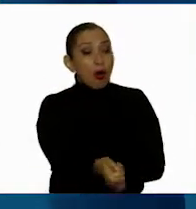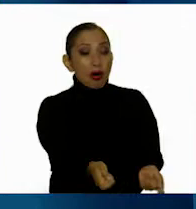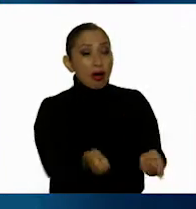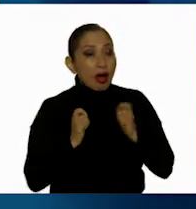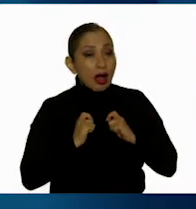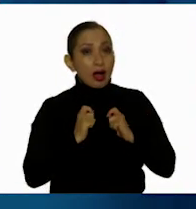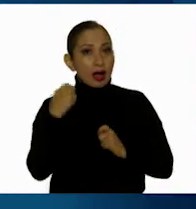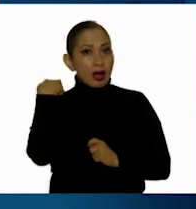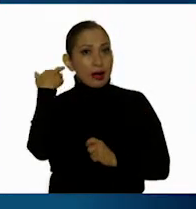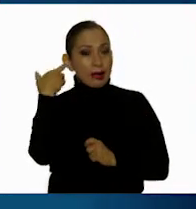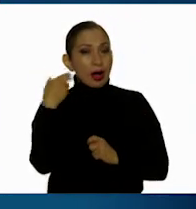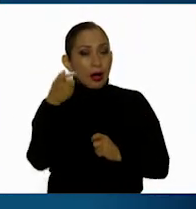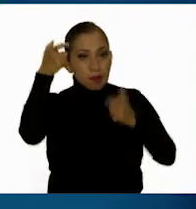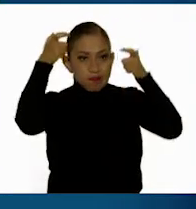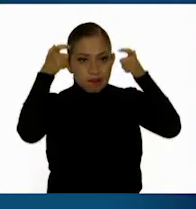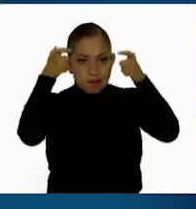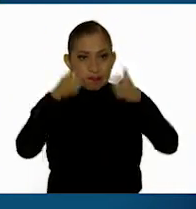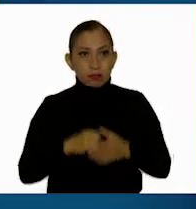abdicar.